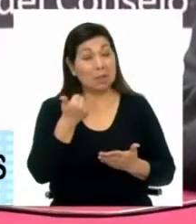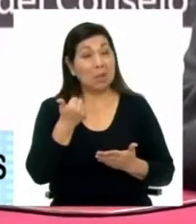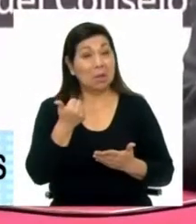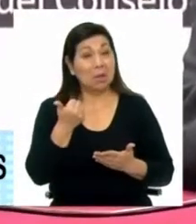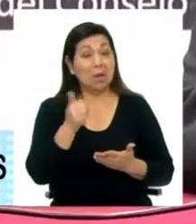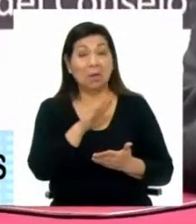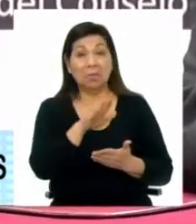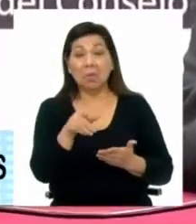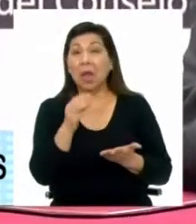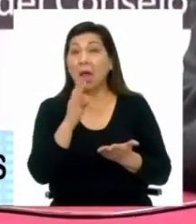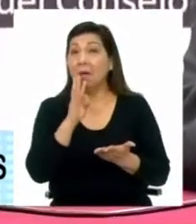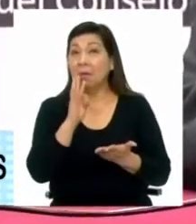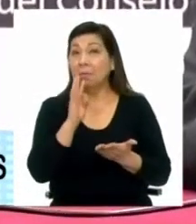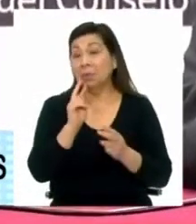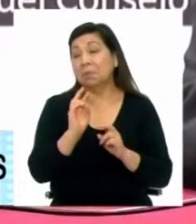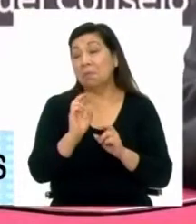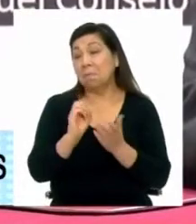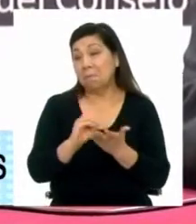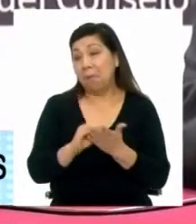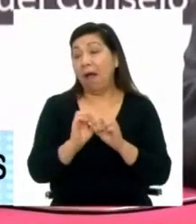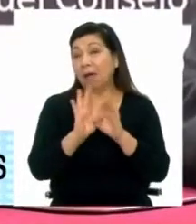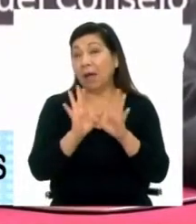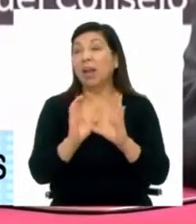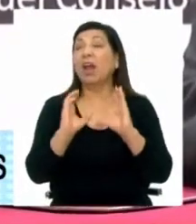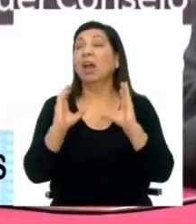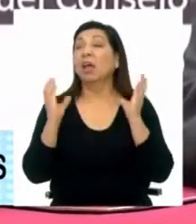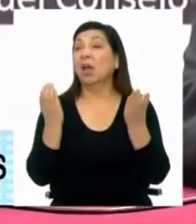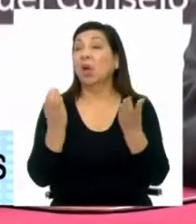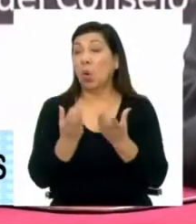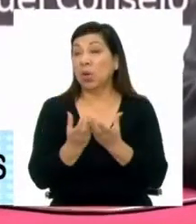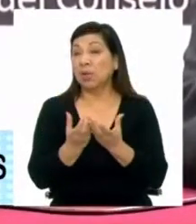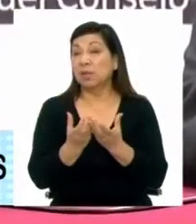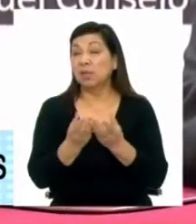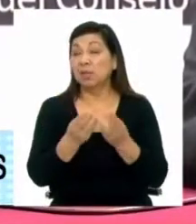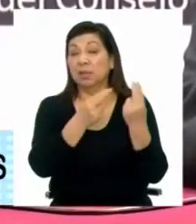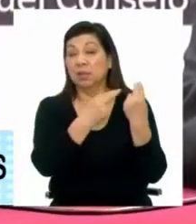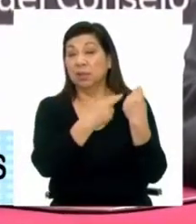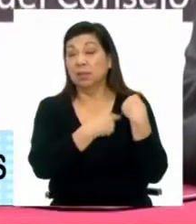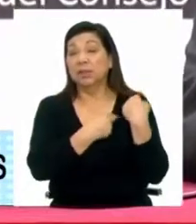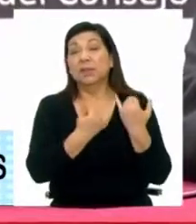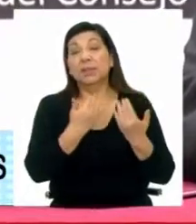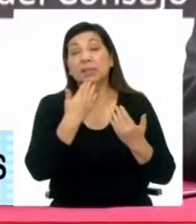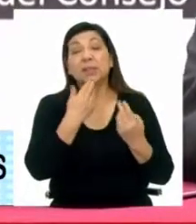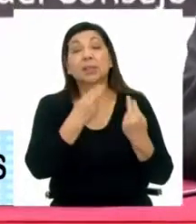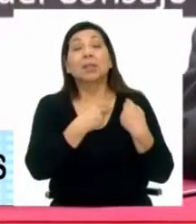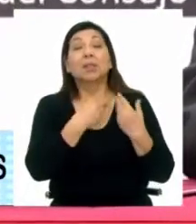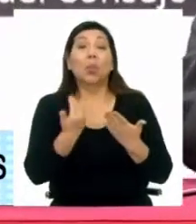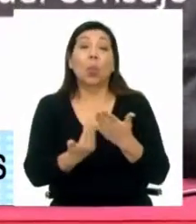la población tenga claro, y como también el Congreso, quién es que asume esta cartera.